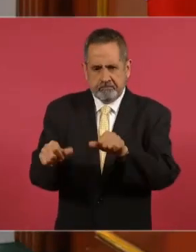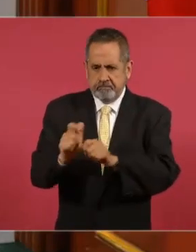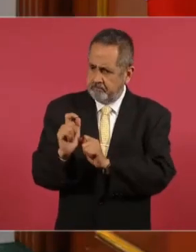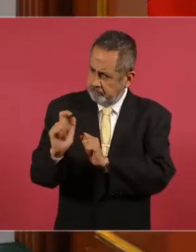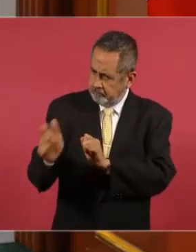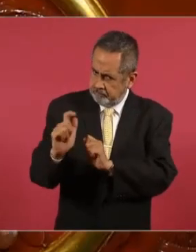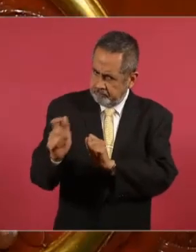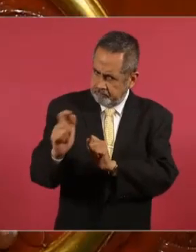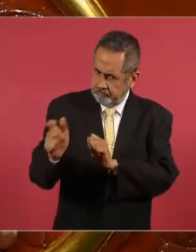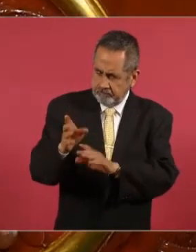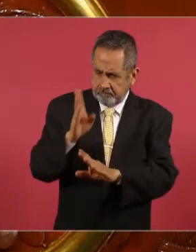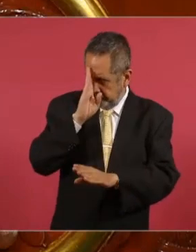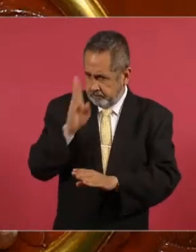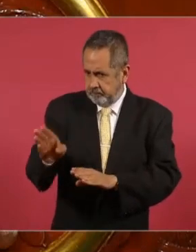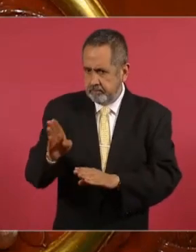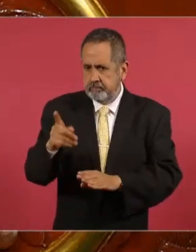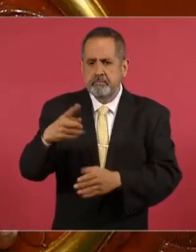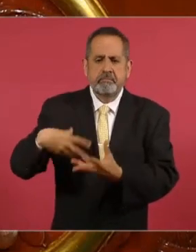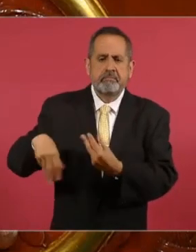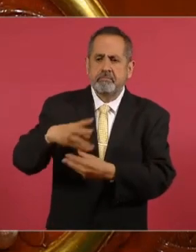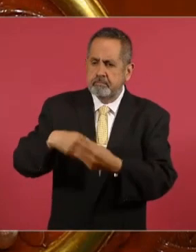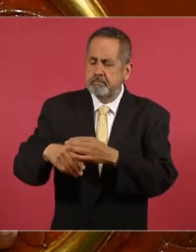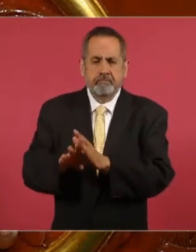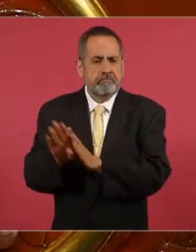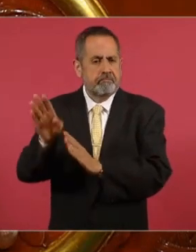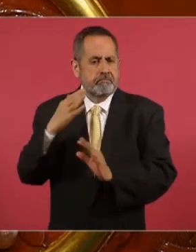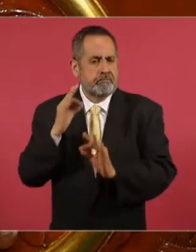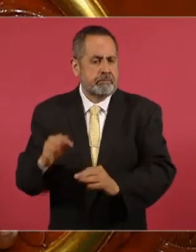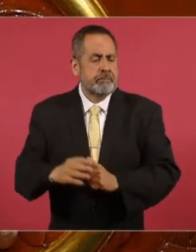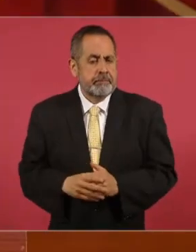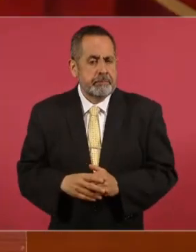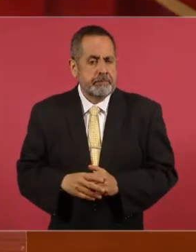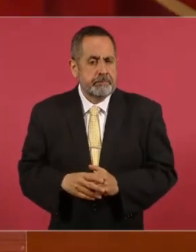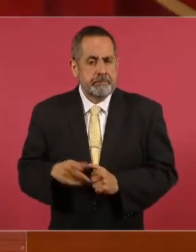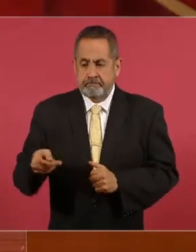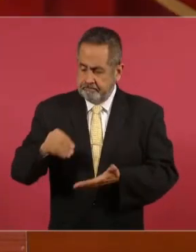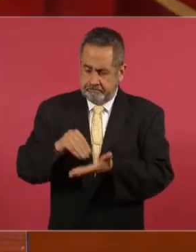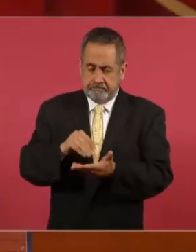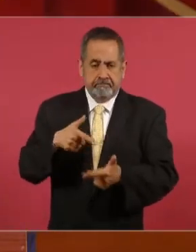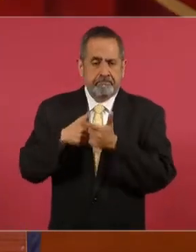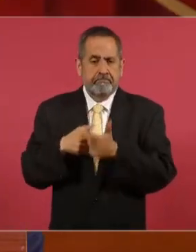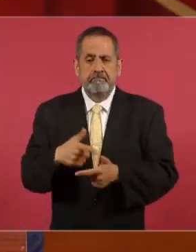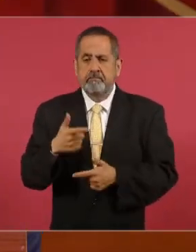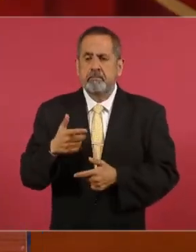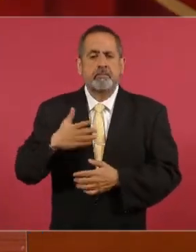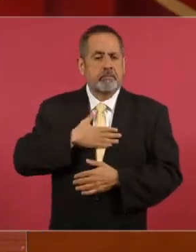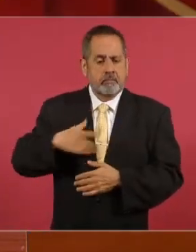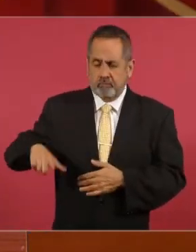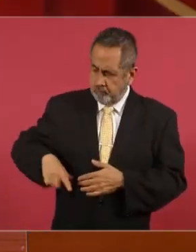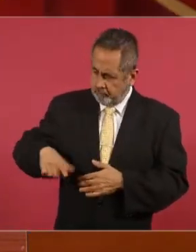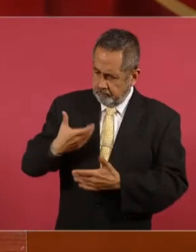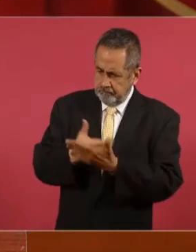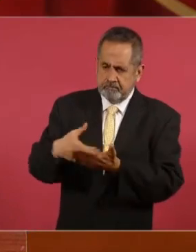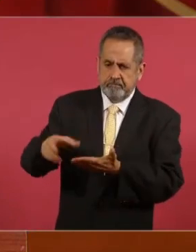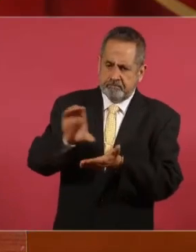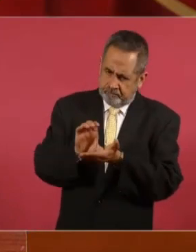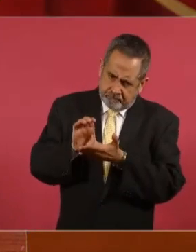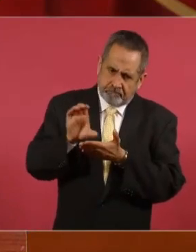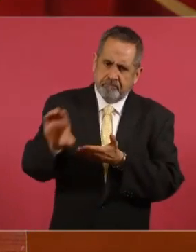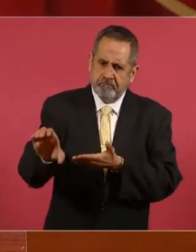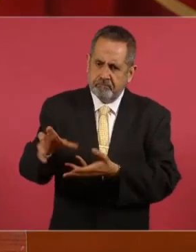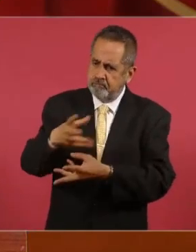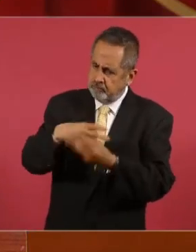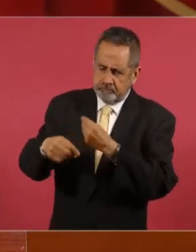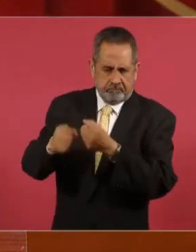Producción para el Bienestar. Se mantendrán precios de garantía para la compraventa